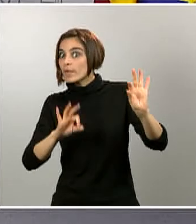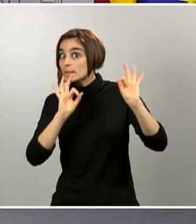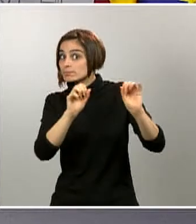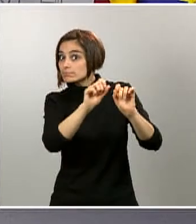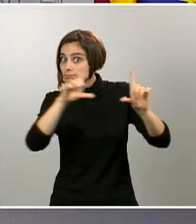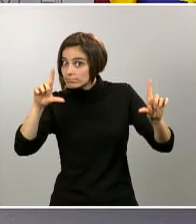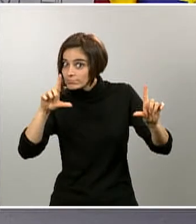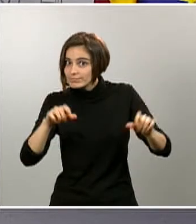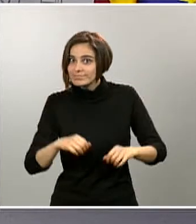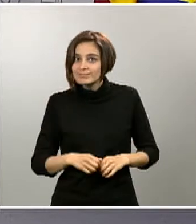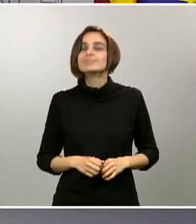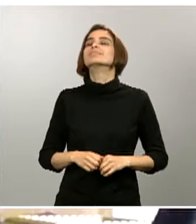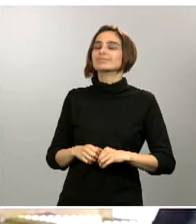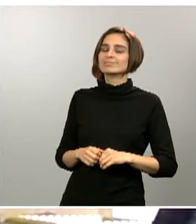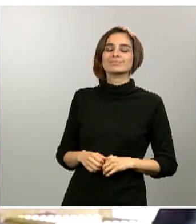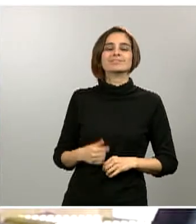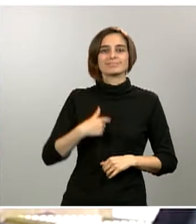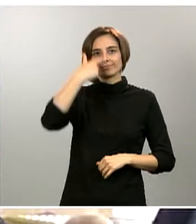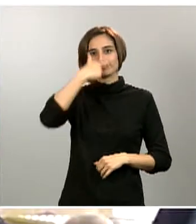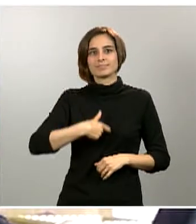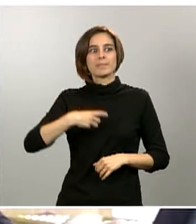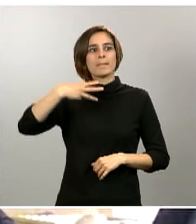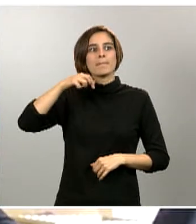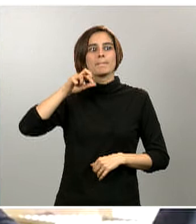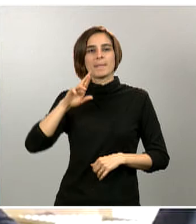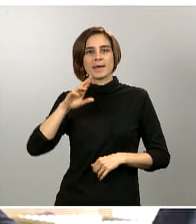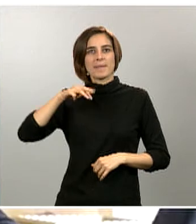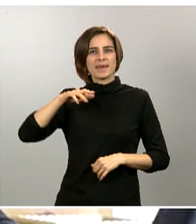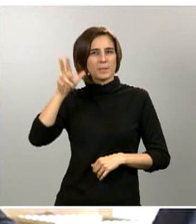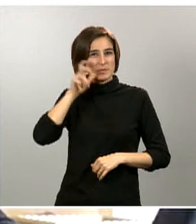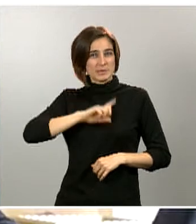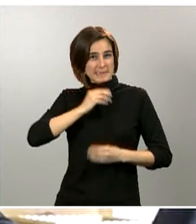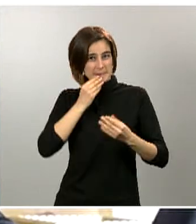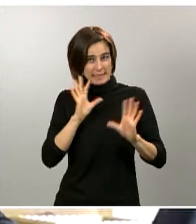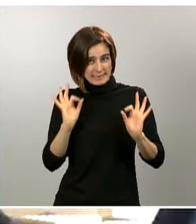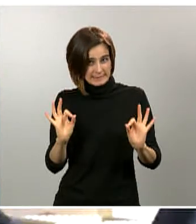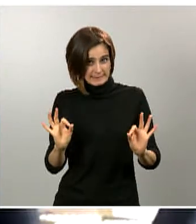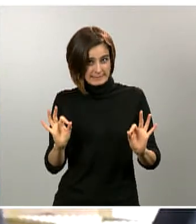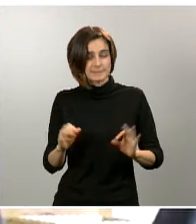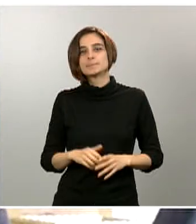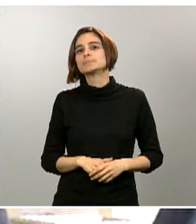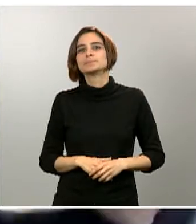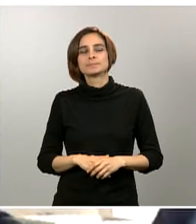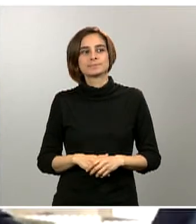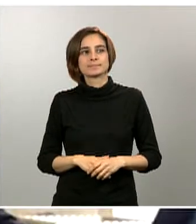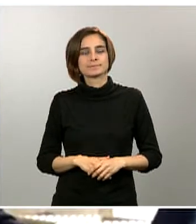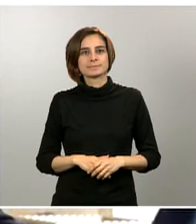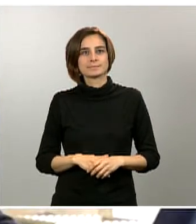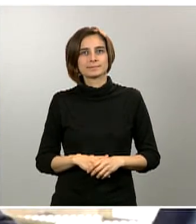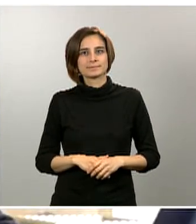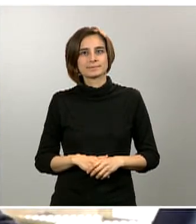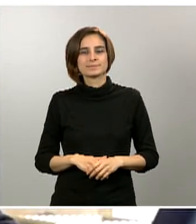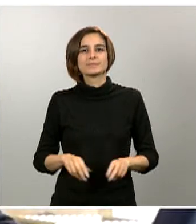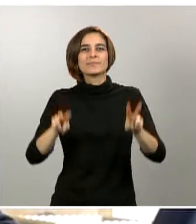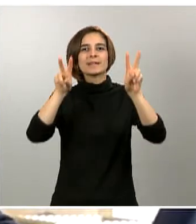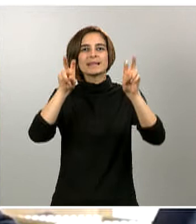buenos días. May Mariño, de Servimedia. ¿Me escucháis bien, no? Ahora. Sí, que tenía una cuestión para la ministra Montero. No sé si nos